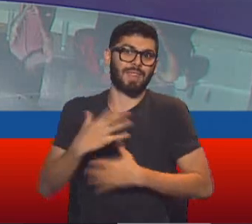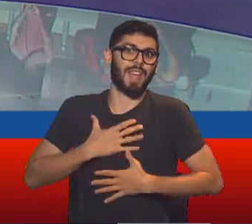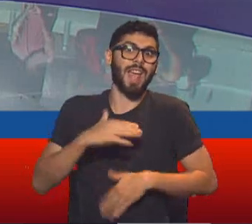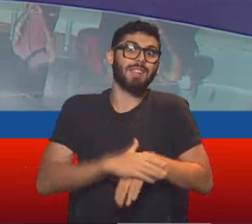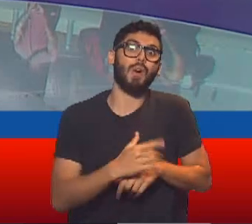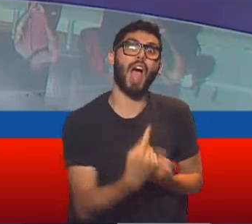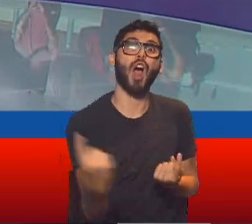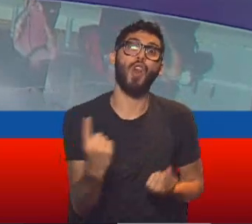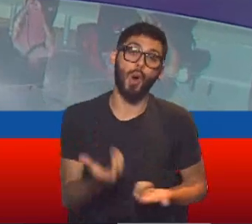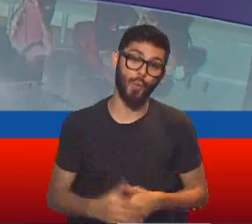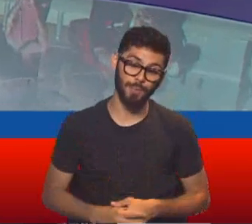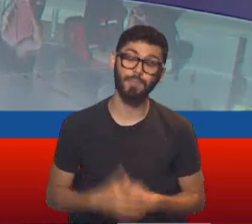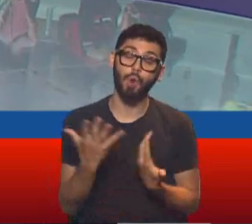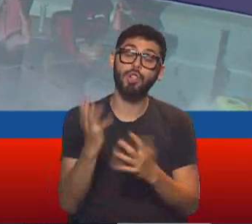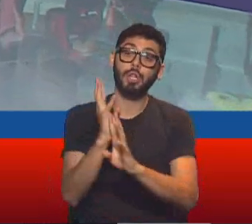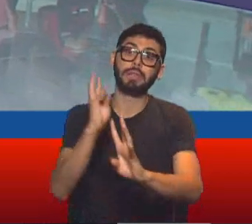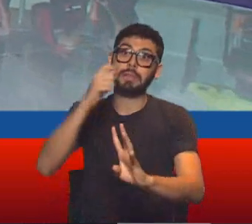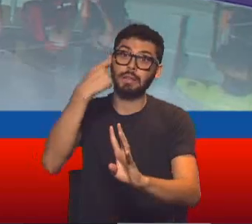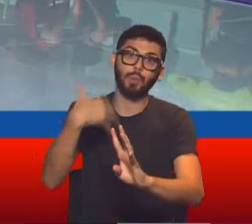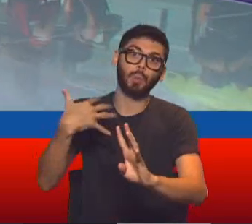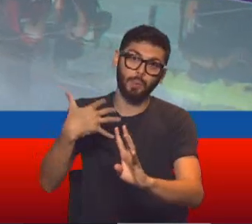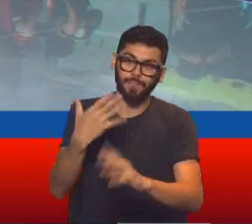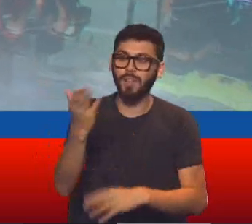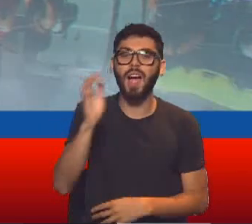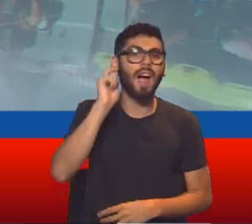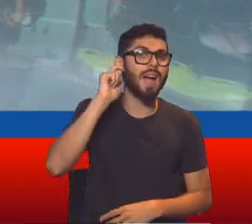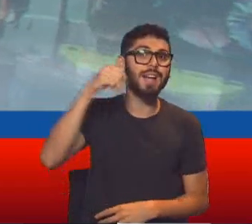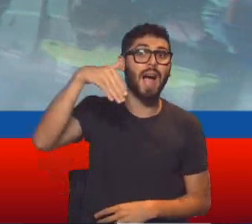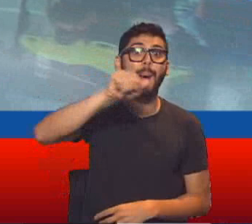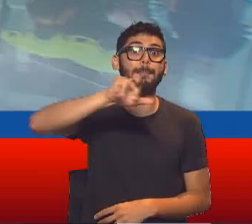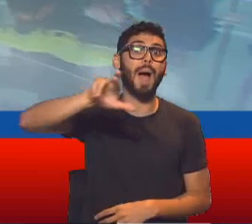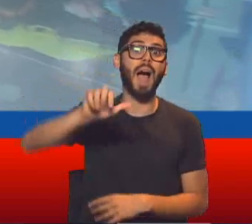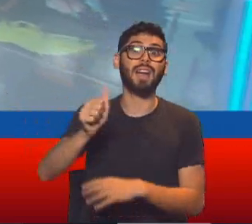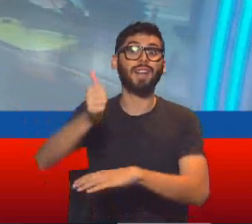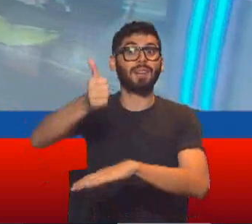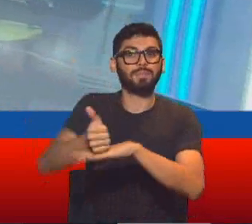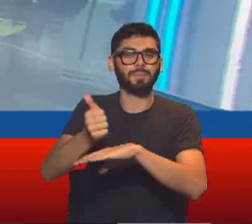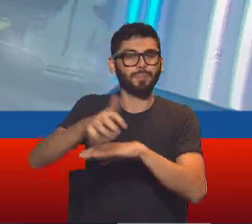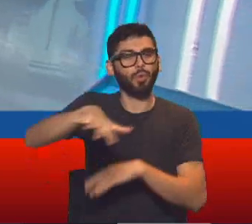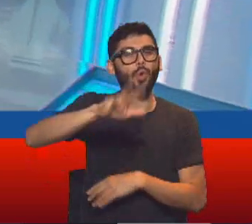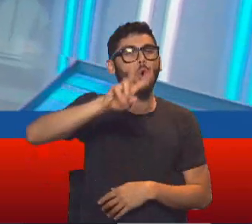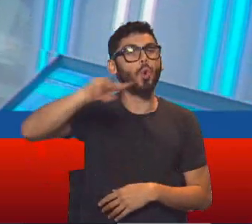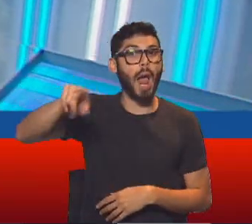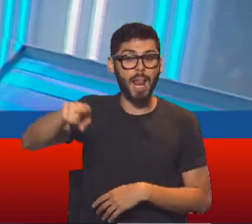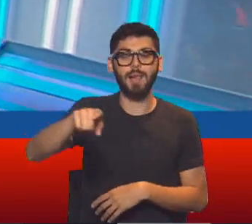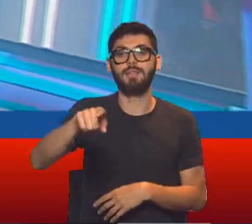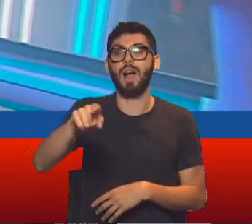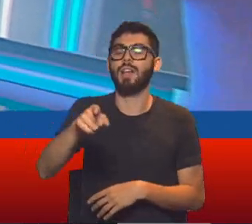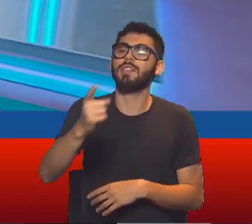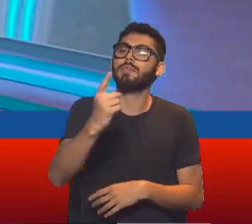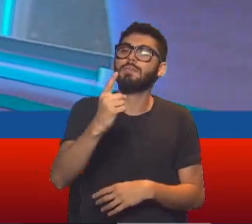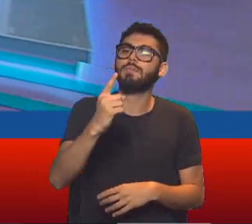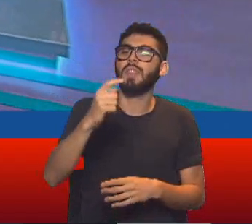Filas de testeos está en el móvil Gabriel Gamarra desde La Rural, en un centro de testeo allí, para que él nos cuente los detalles de cómo está avanzando